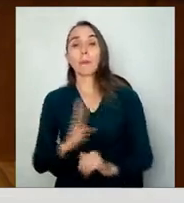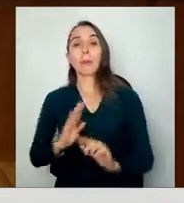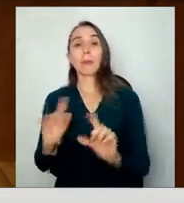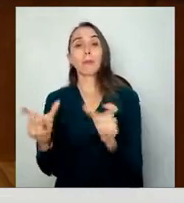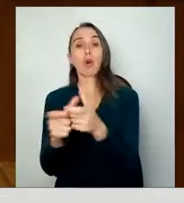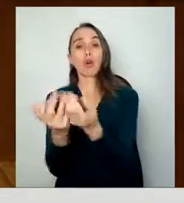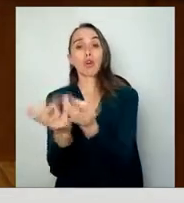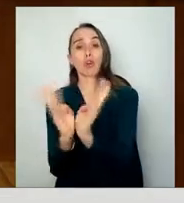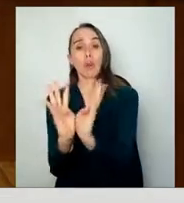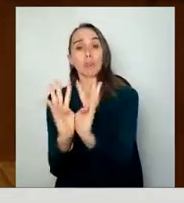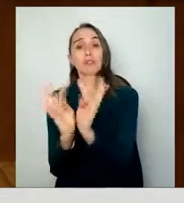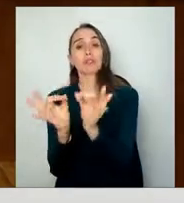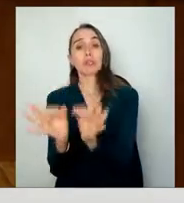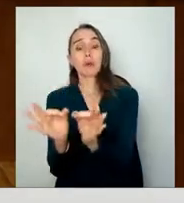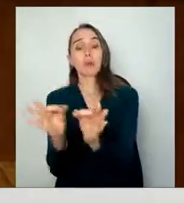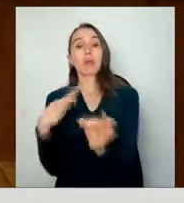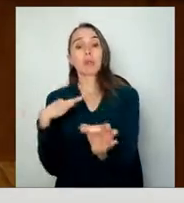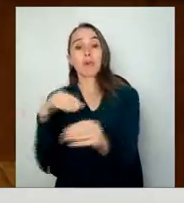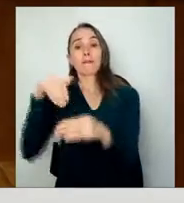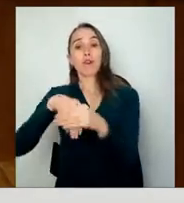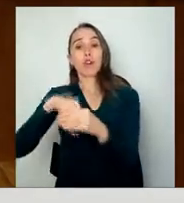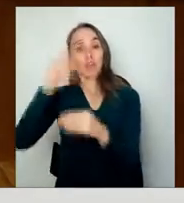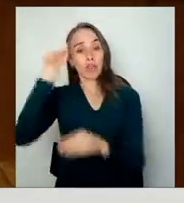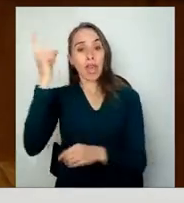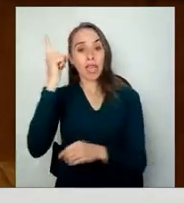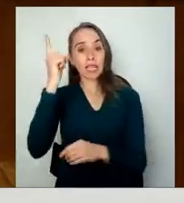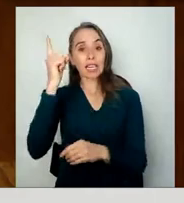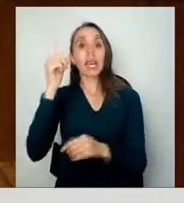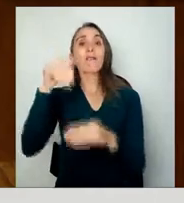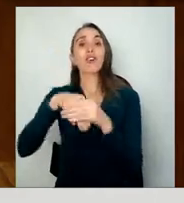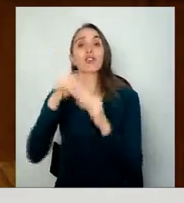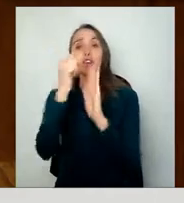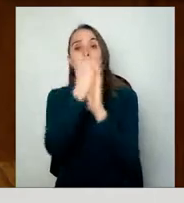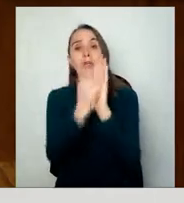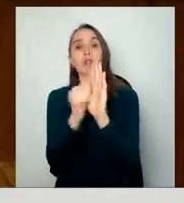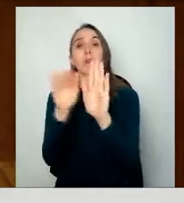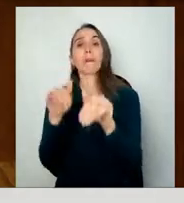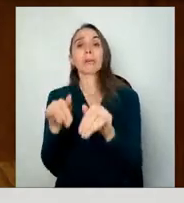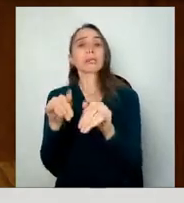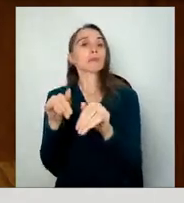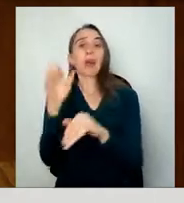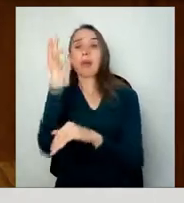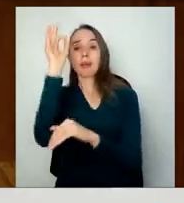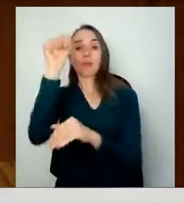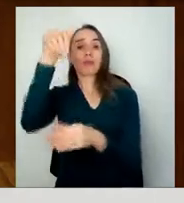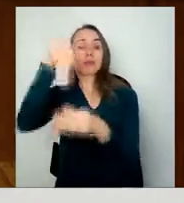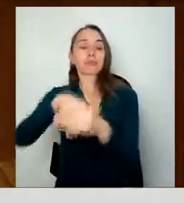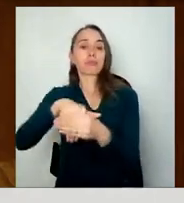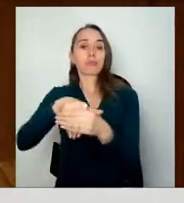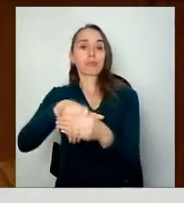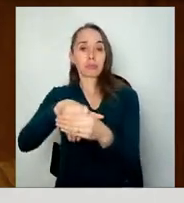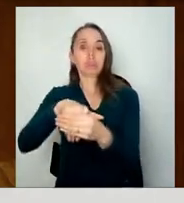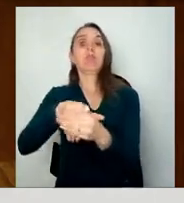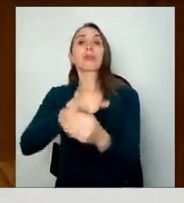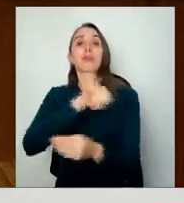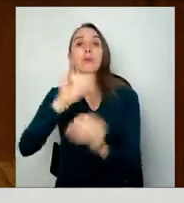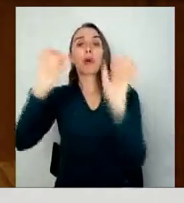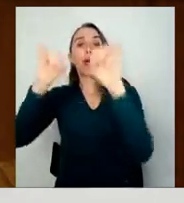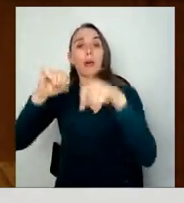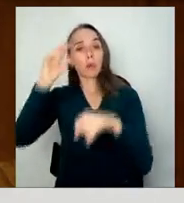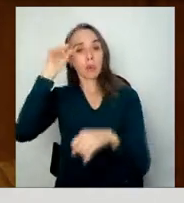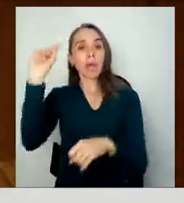Ciudadana acordó votar en general y particular en la misma sesión acto seguido el proyecto fue aprobado en general y particular